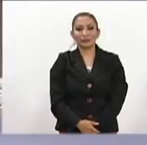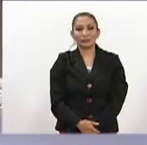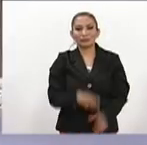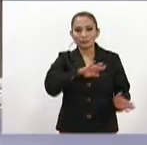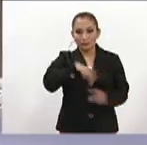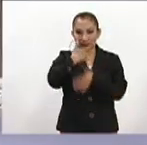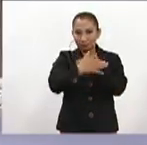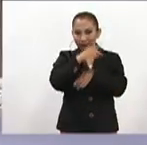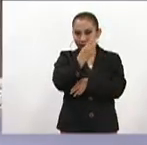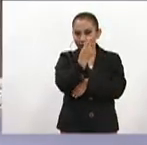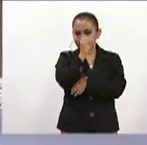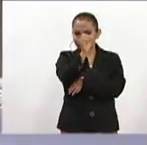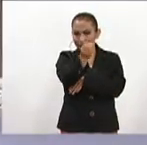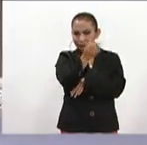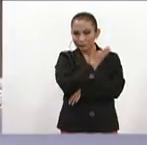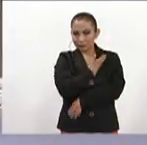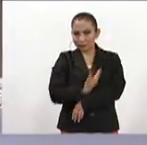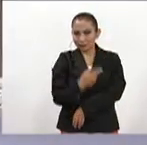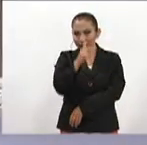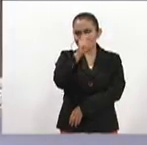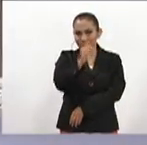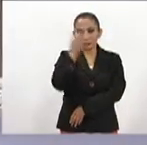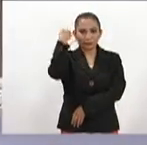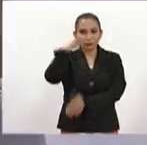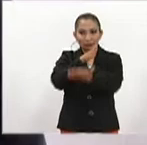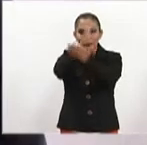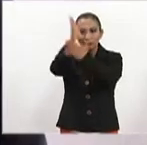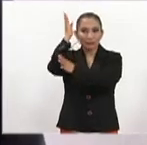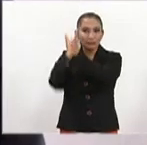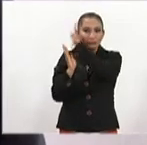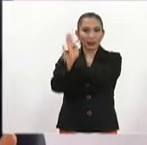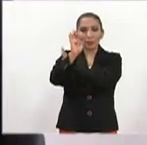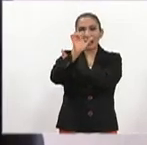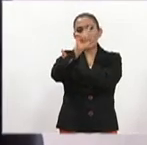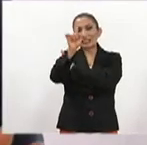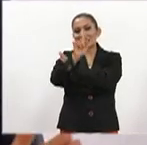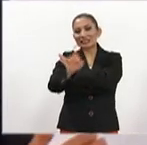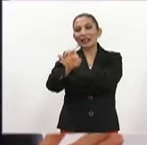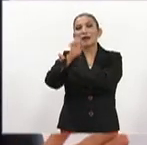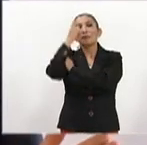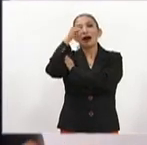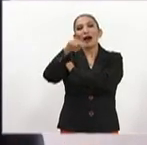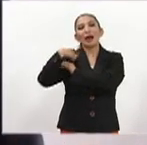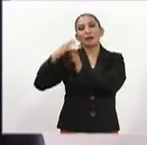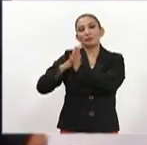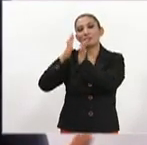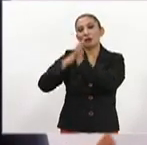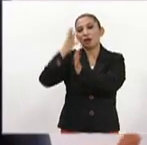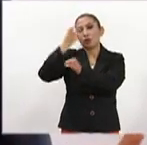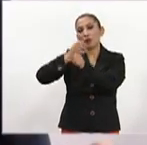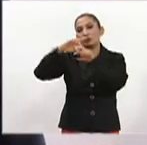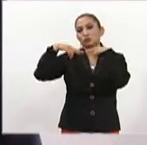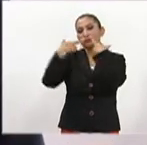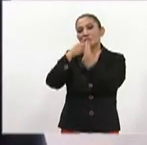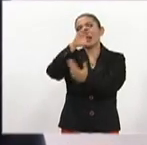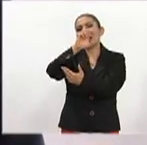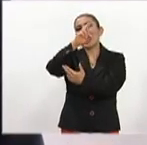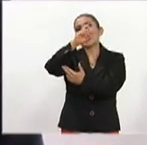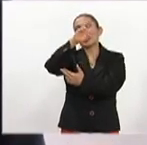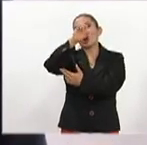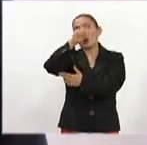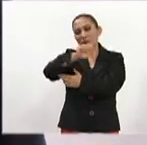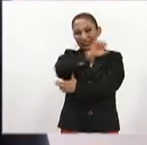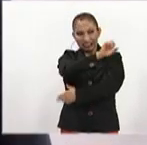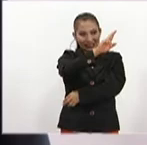El próximo 25 de octubre, el presidente Peña Nieto va a viajar a Belice para participar en la cuarta cumbre México-CARICOM. La Secretaría de